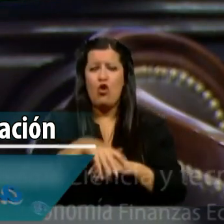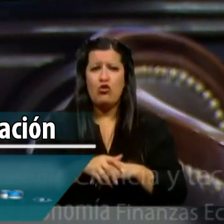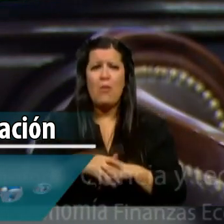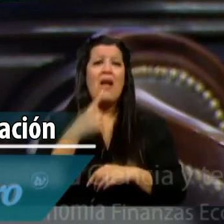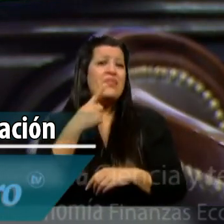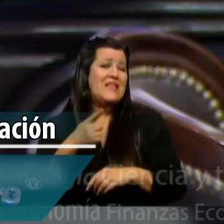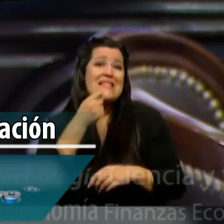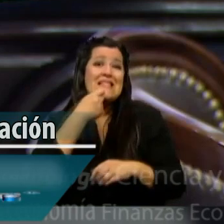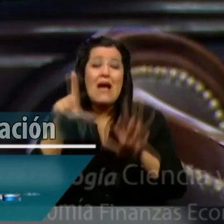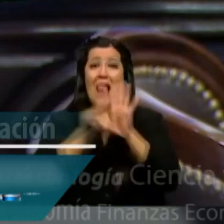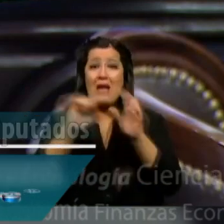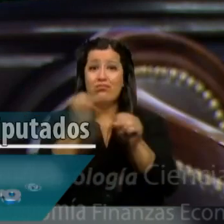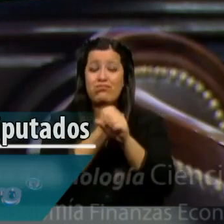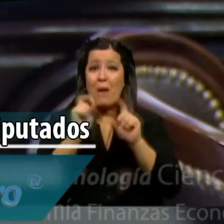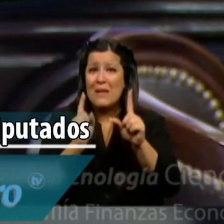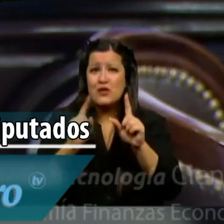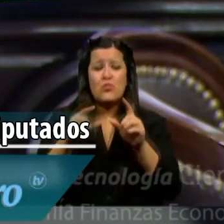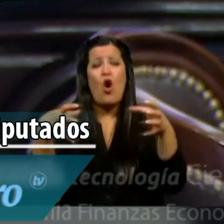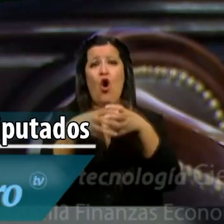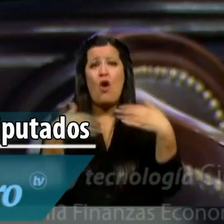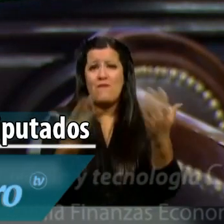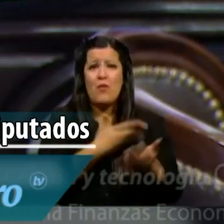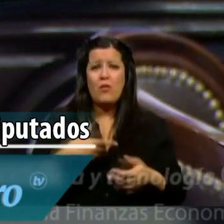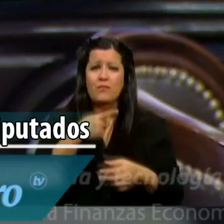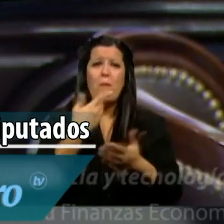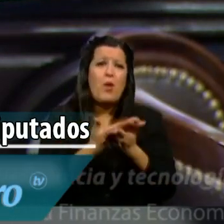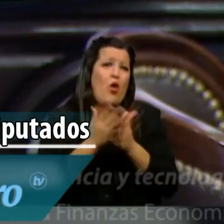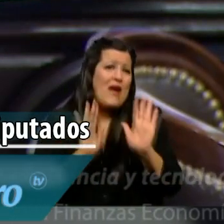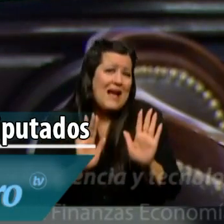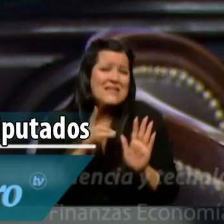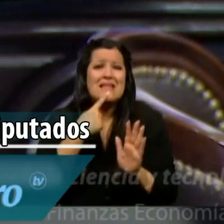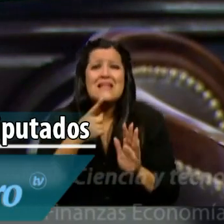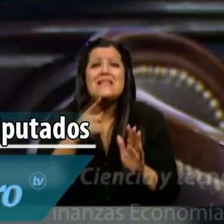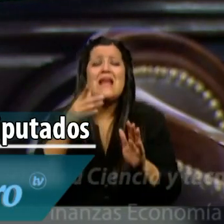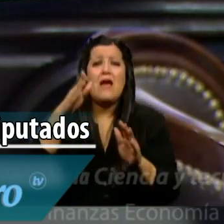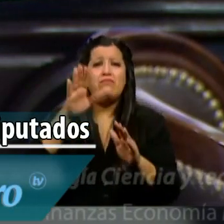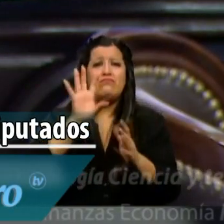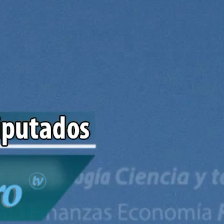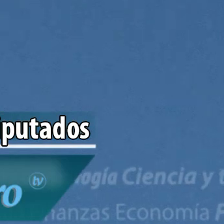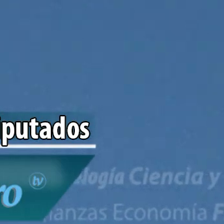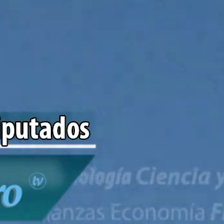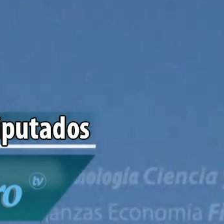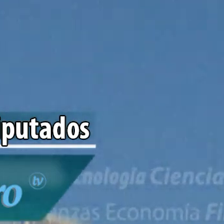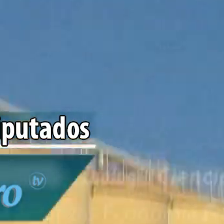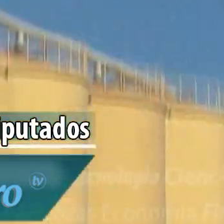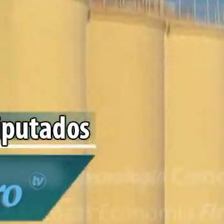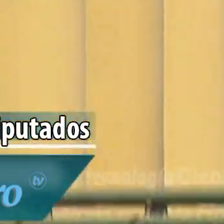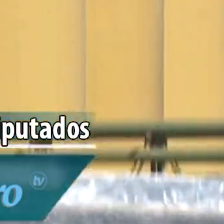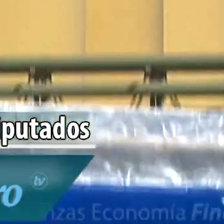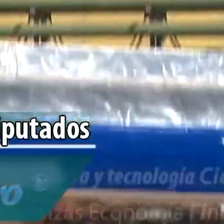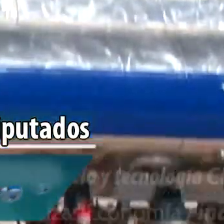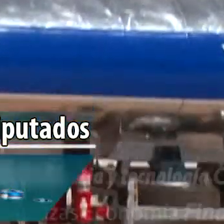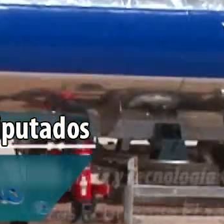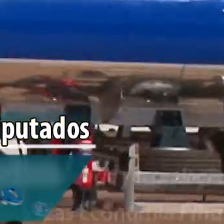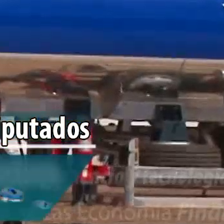que de aprobarse la ley, tal como el oficialismo la está proponiendo, la capacidad instalada de la industria va a bajar del 77% que